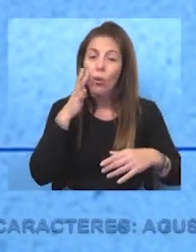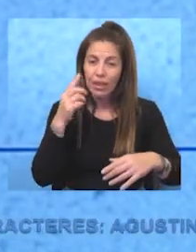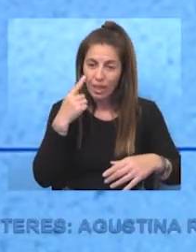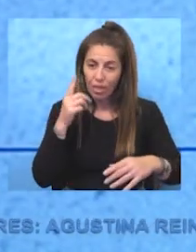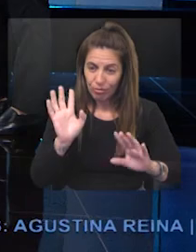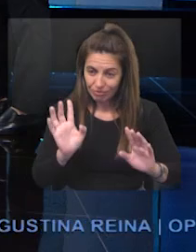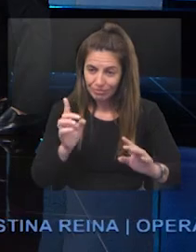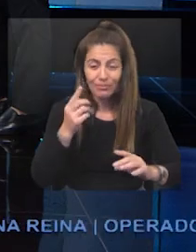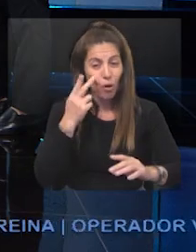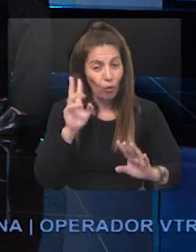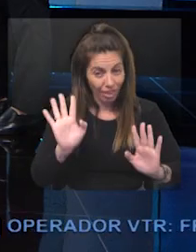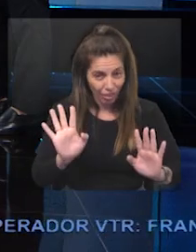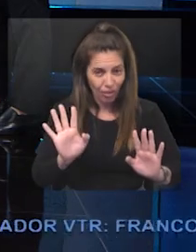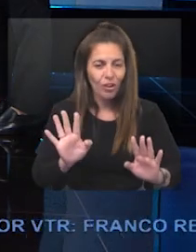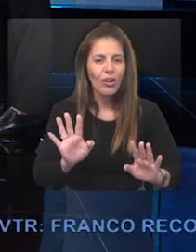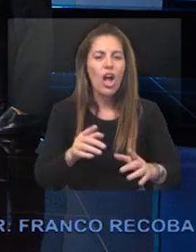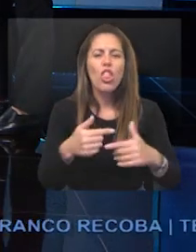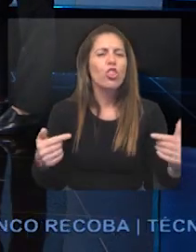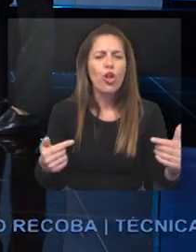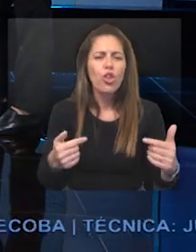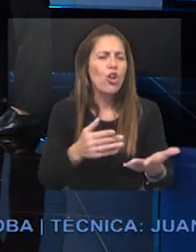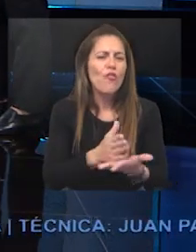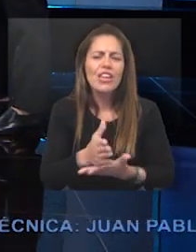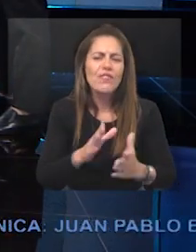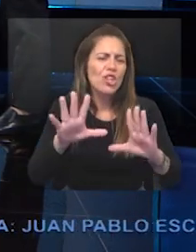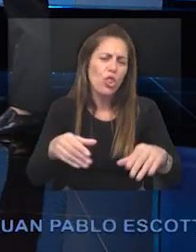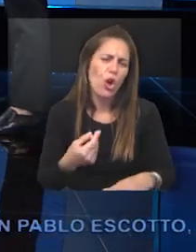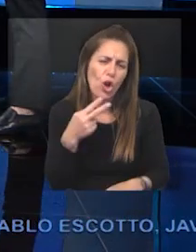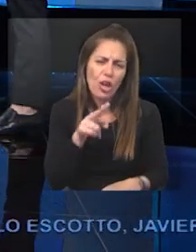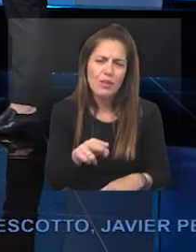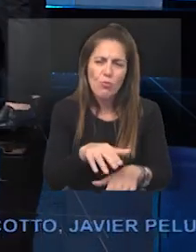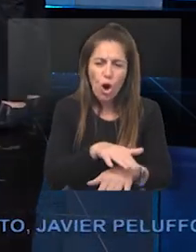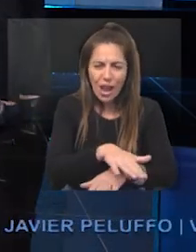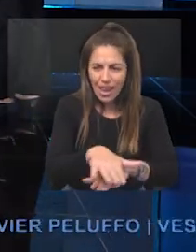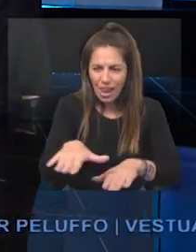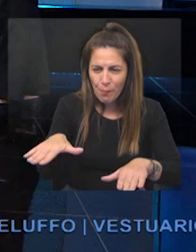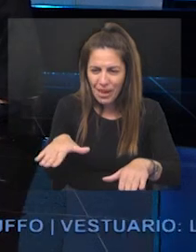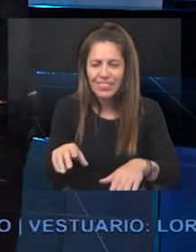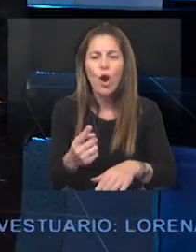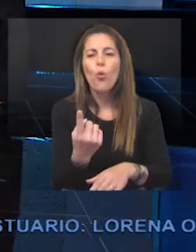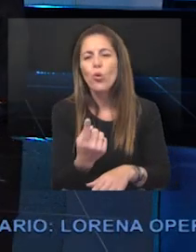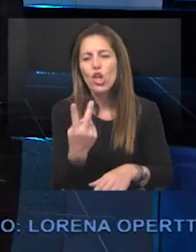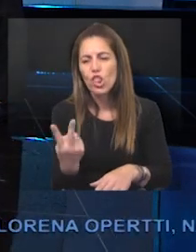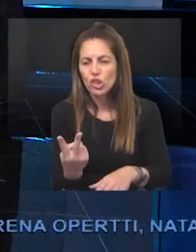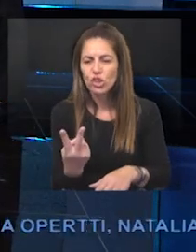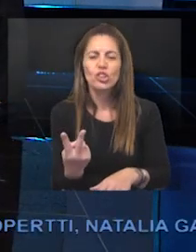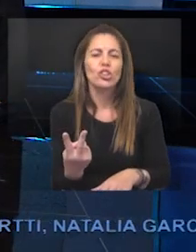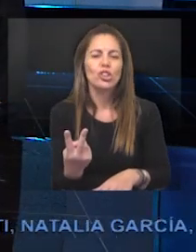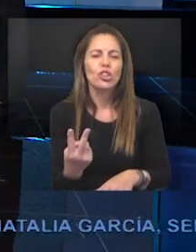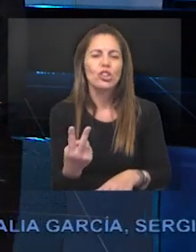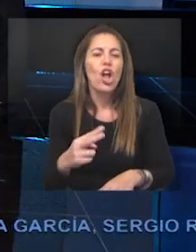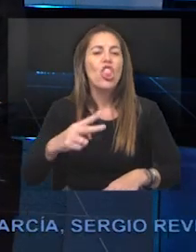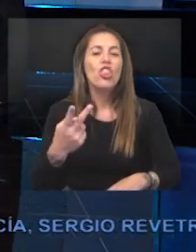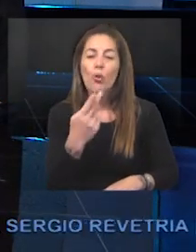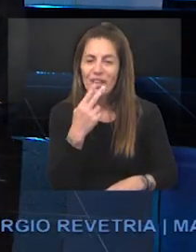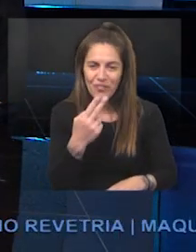eh las amenitis todo lo que V todo lo que vimos en el planta planta del piso un y do de las transformaciones doble vidro